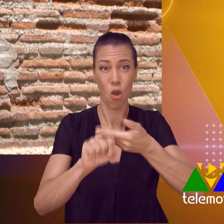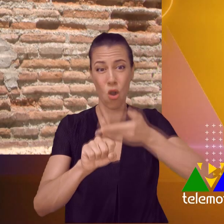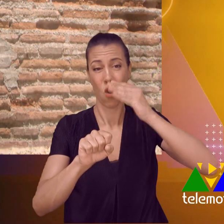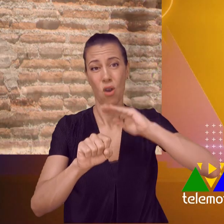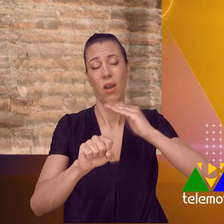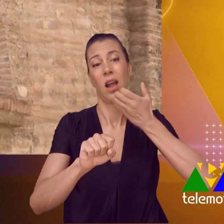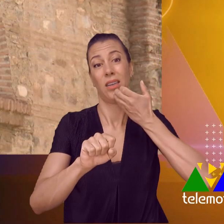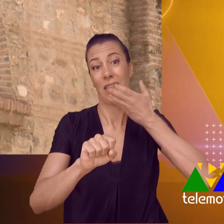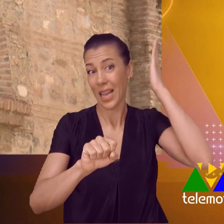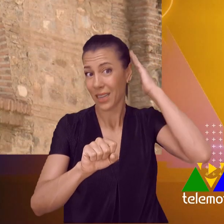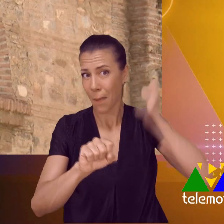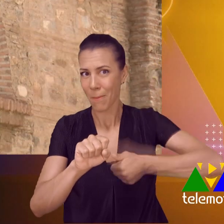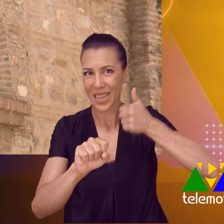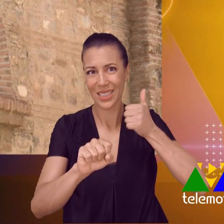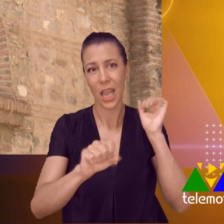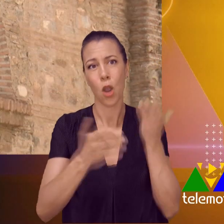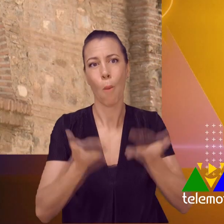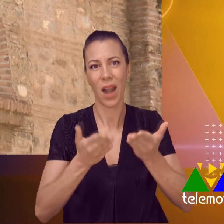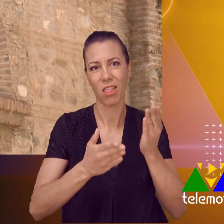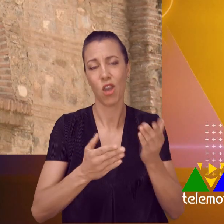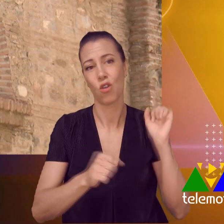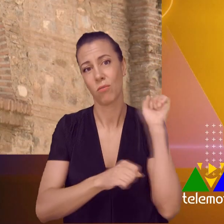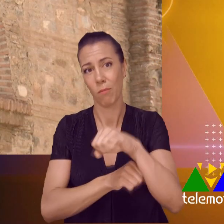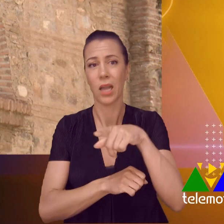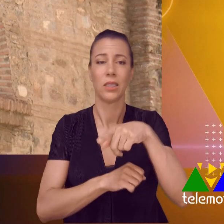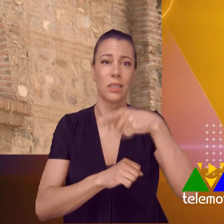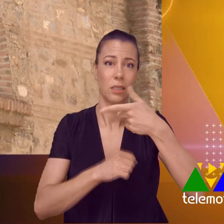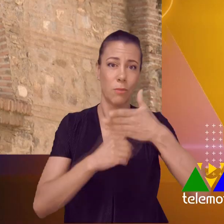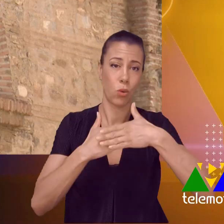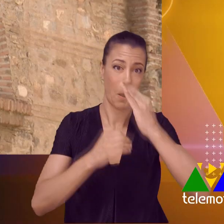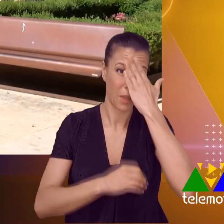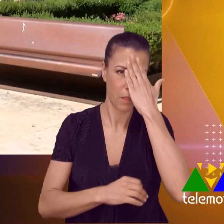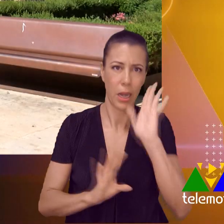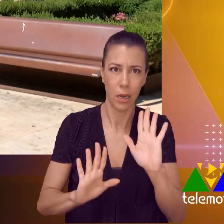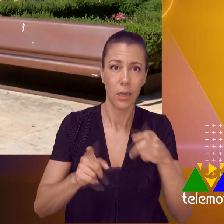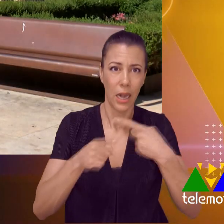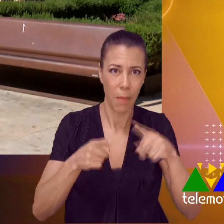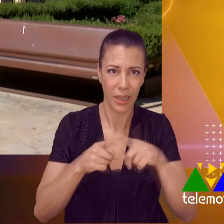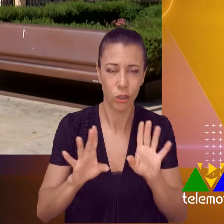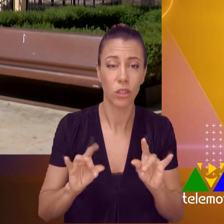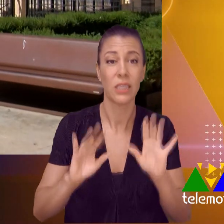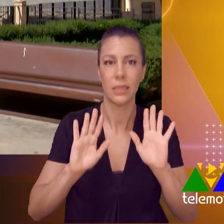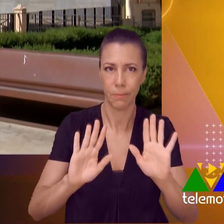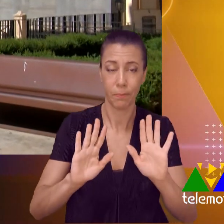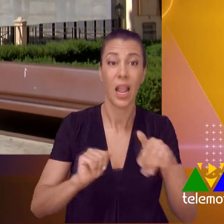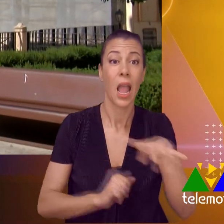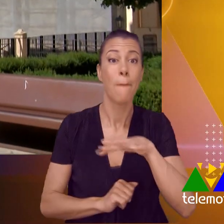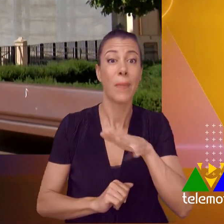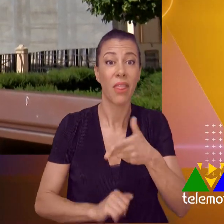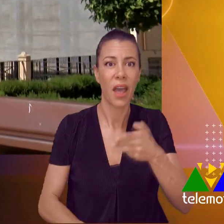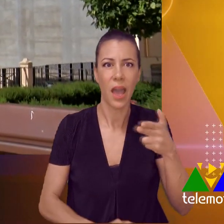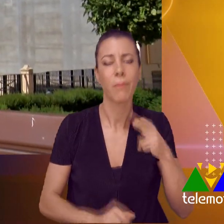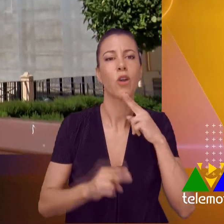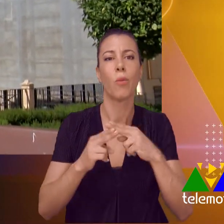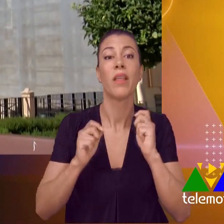hasta algo más que la parte de delante, ¿no? Pero bueno, claro. Ahí tenemos, ¿no?, elementos. Incluso decíamos que la plaza de armas, se llama así por